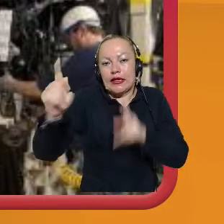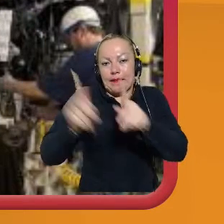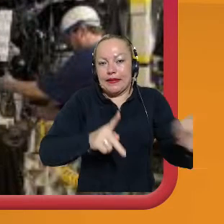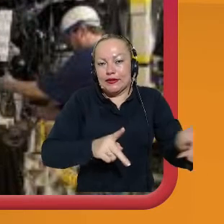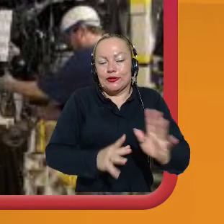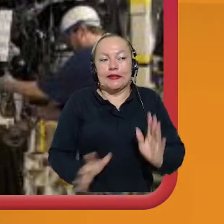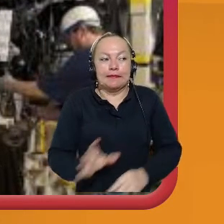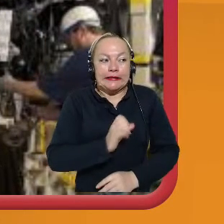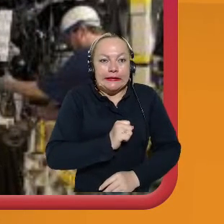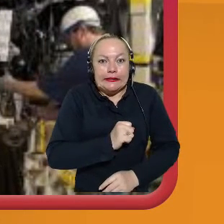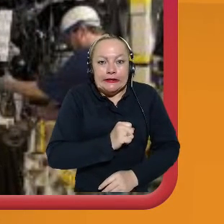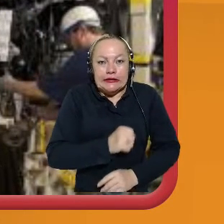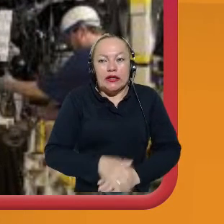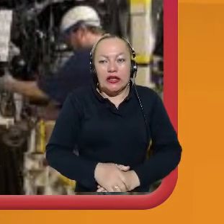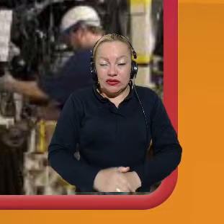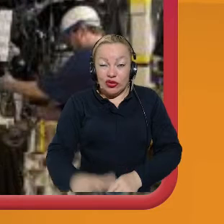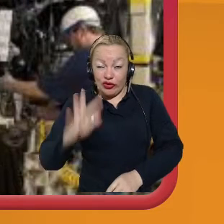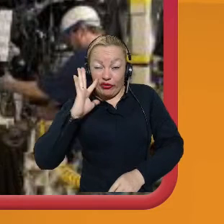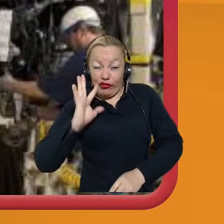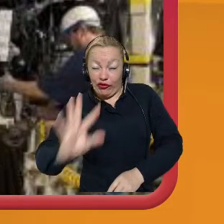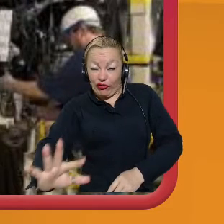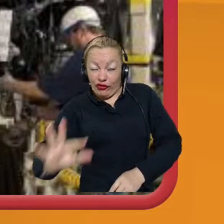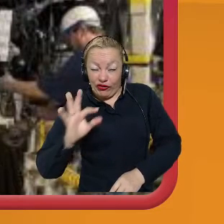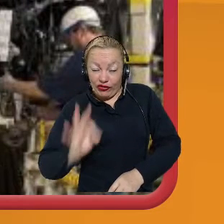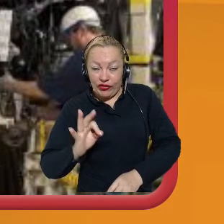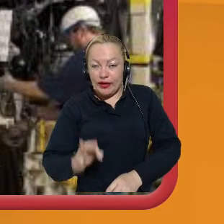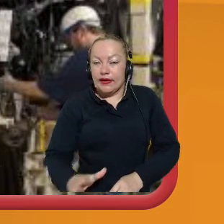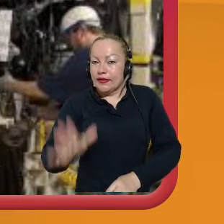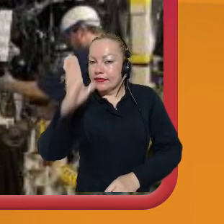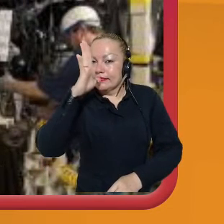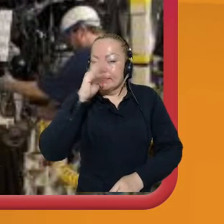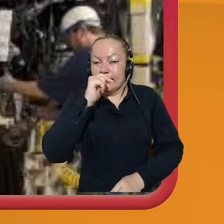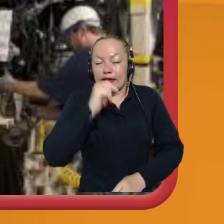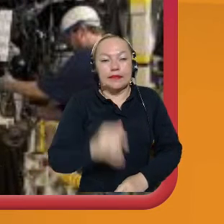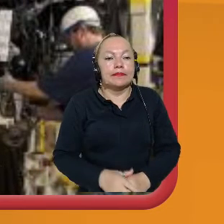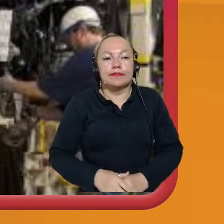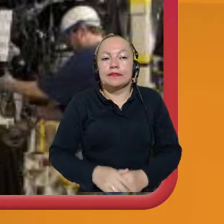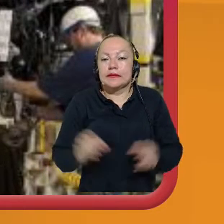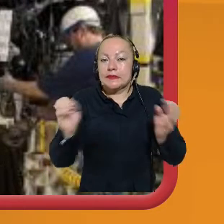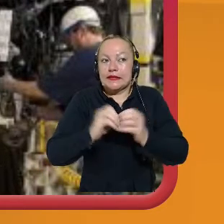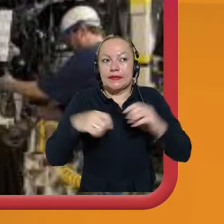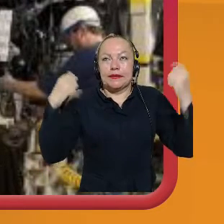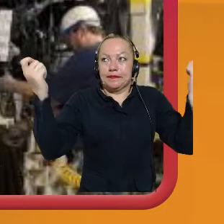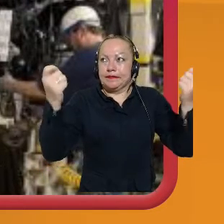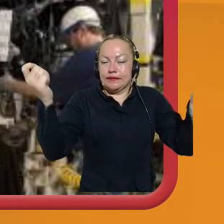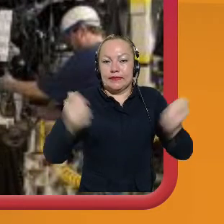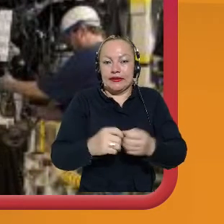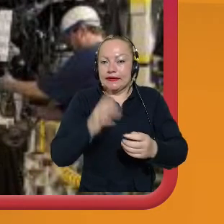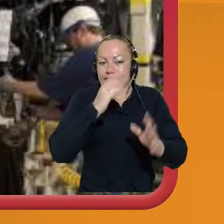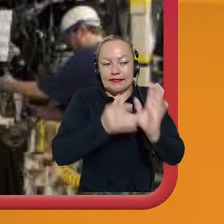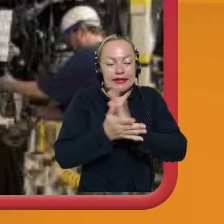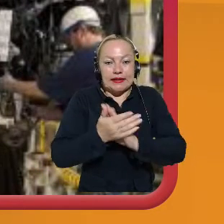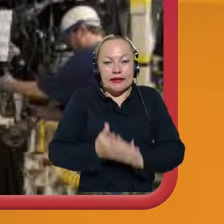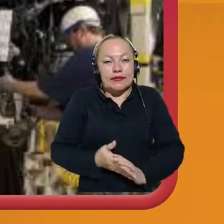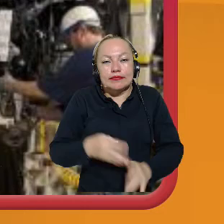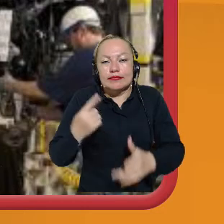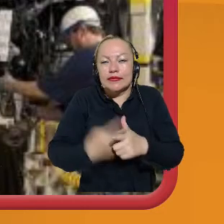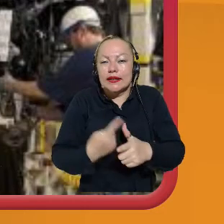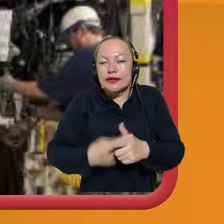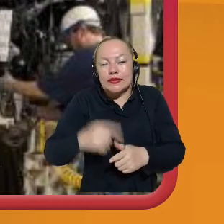producción ya empieza a ser de regular calidad y las ventas empiezan a ser igual, porque